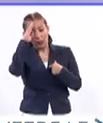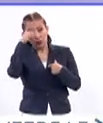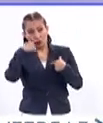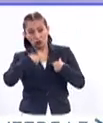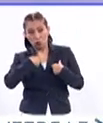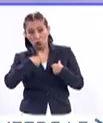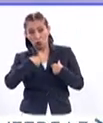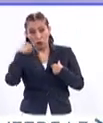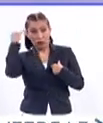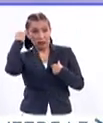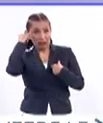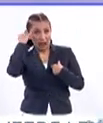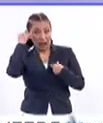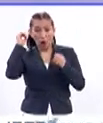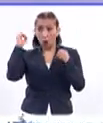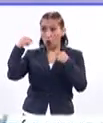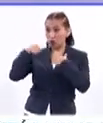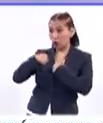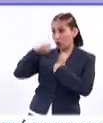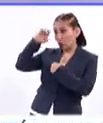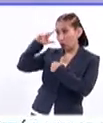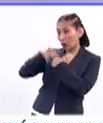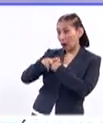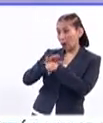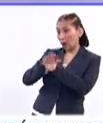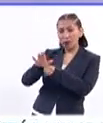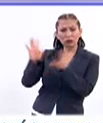pensarse mexicano,